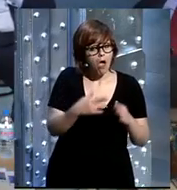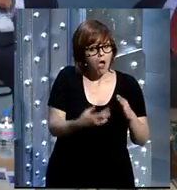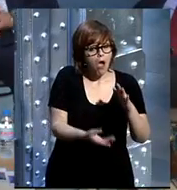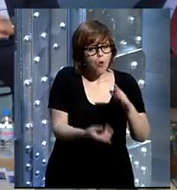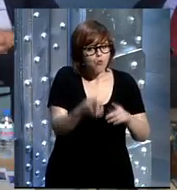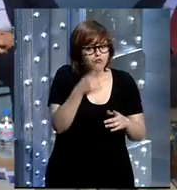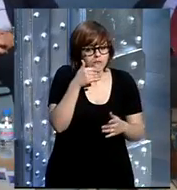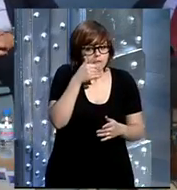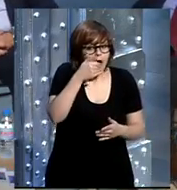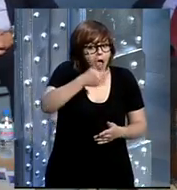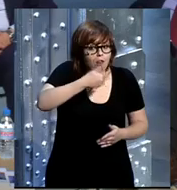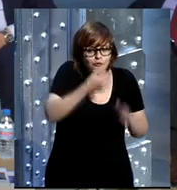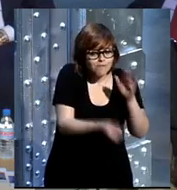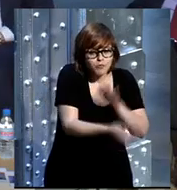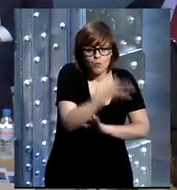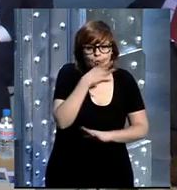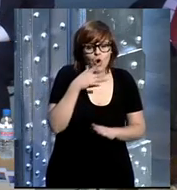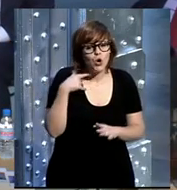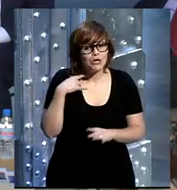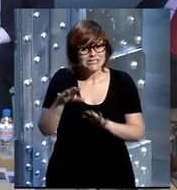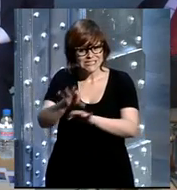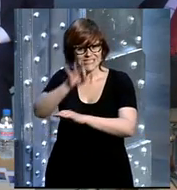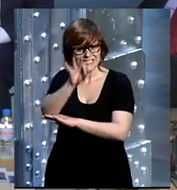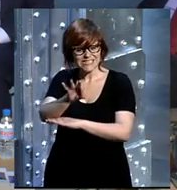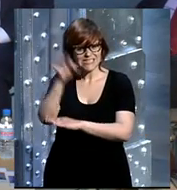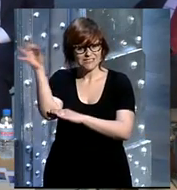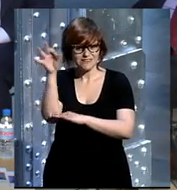había llevado al Senado y al propio